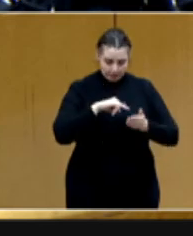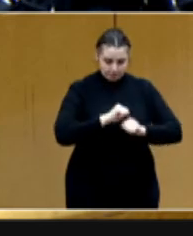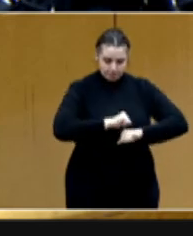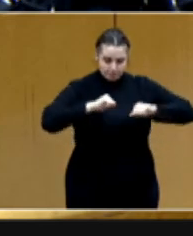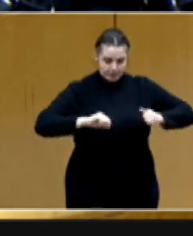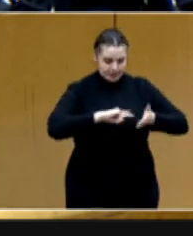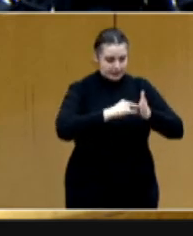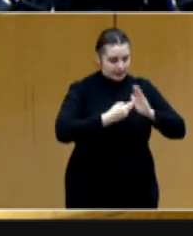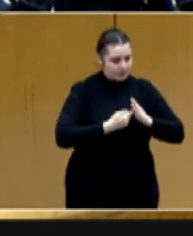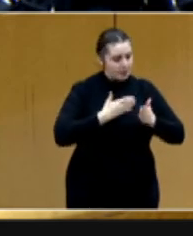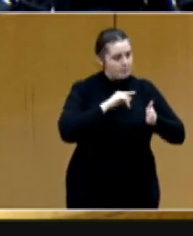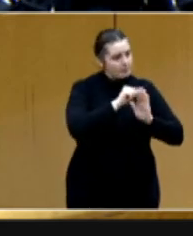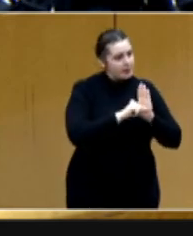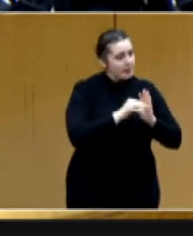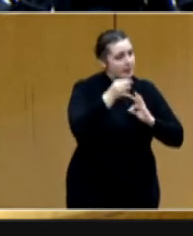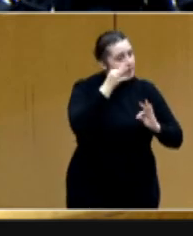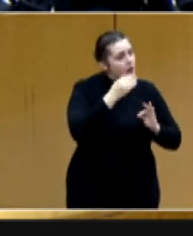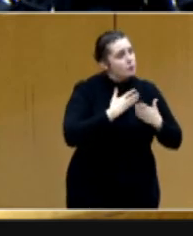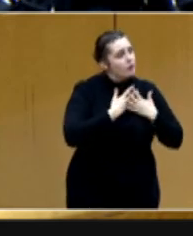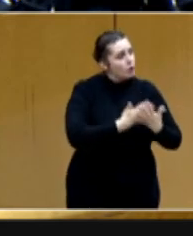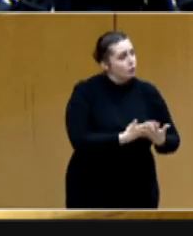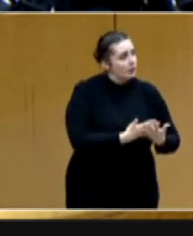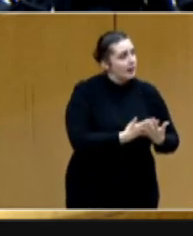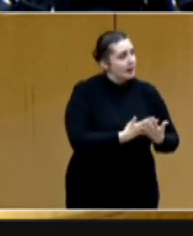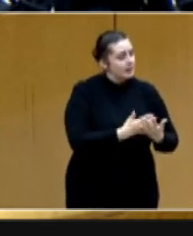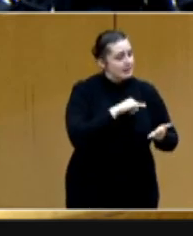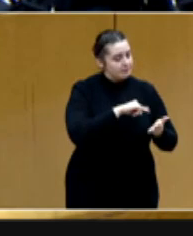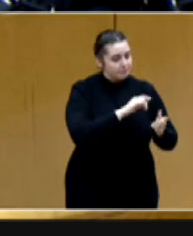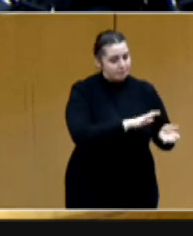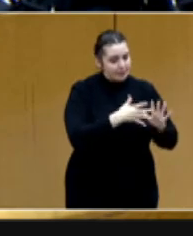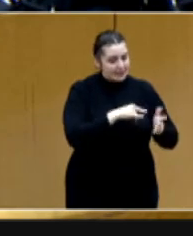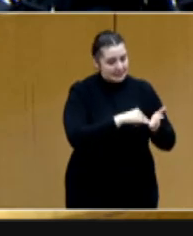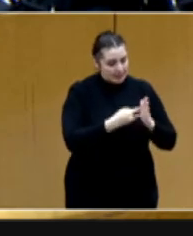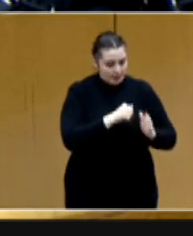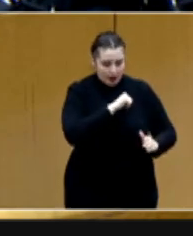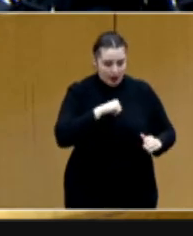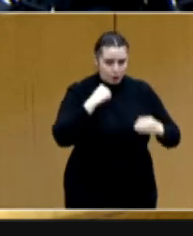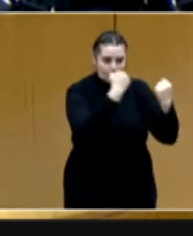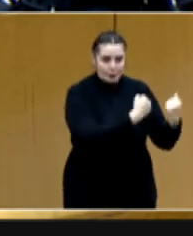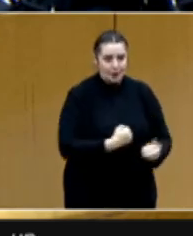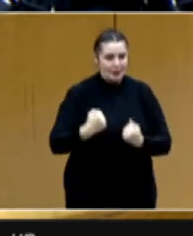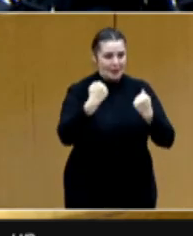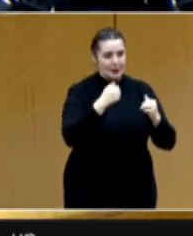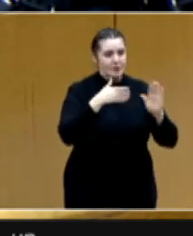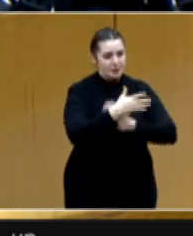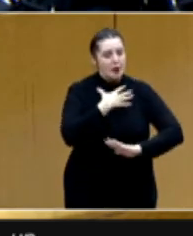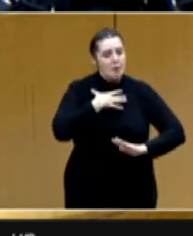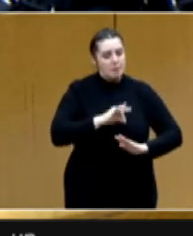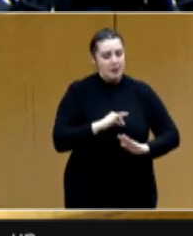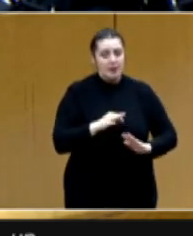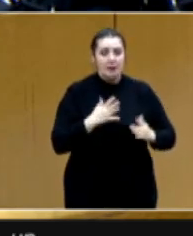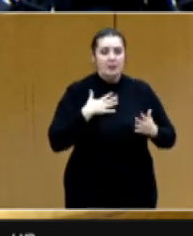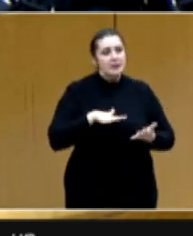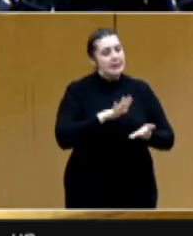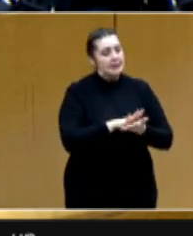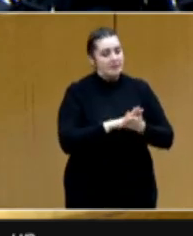medidas voluntarias un sistema de autoprotección la persona podrá transitar con relativo sosiego a lo largo